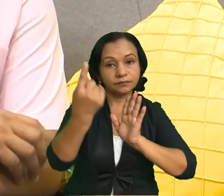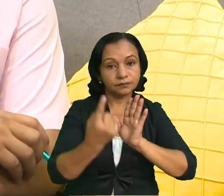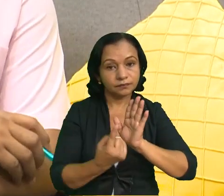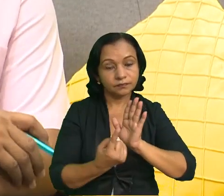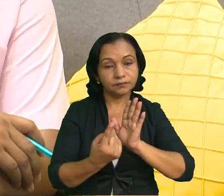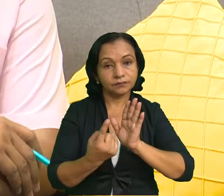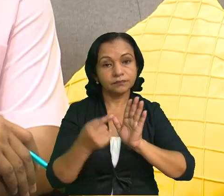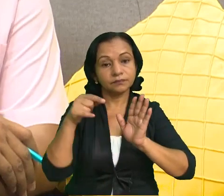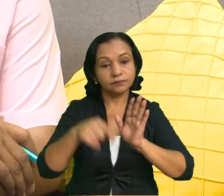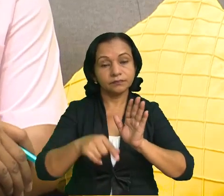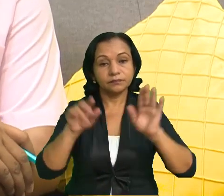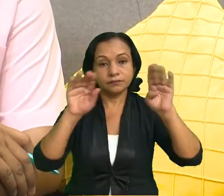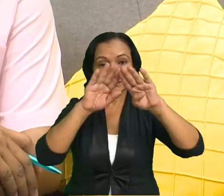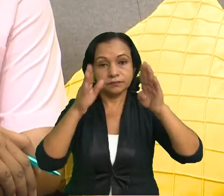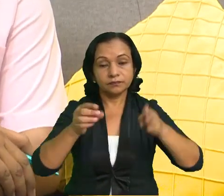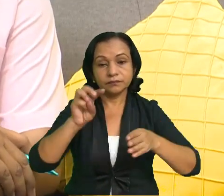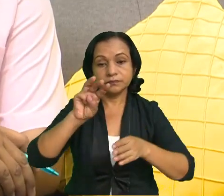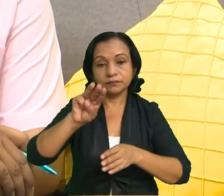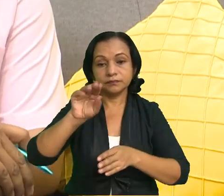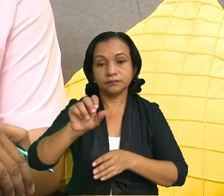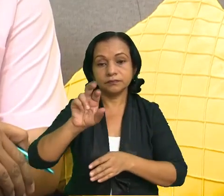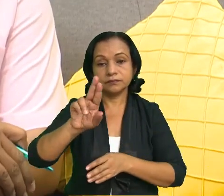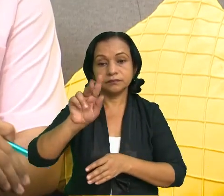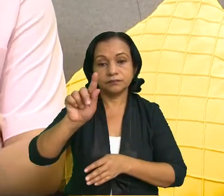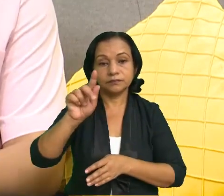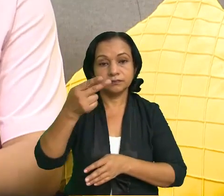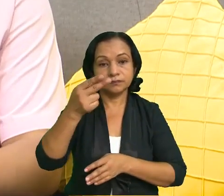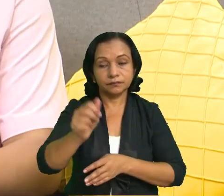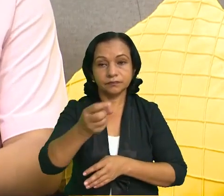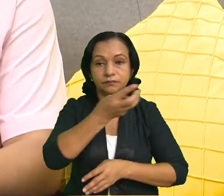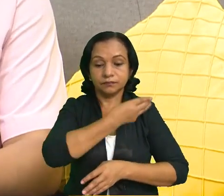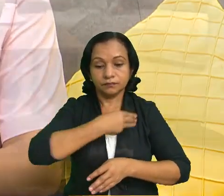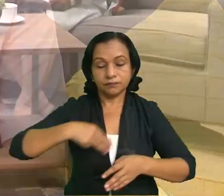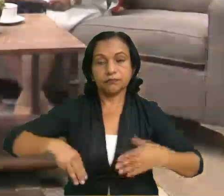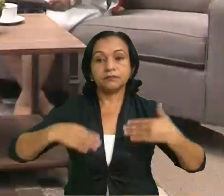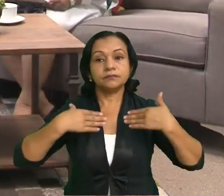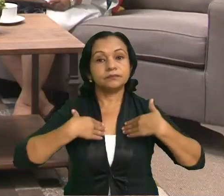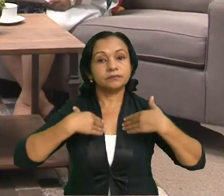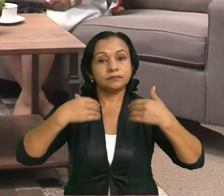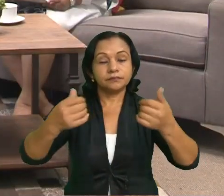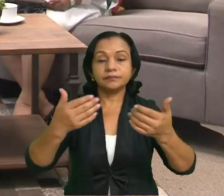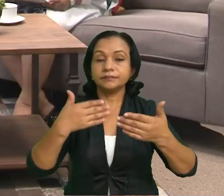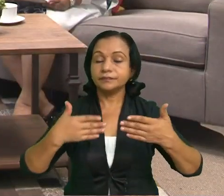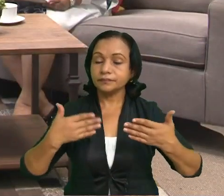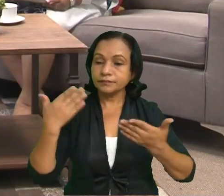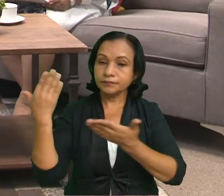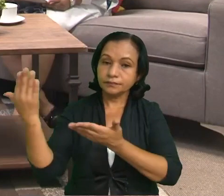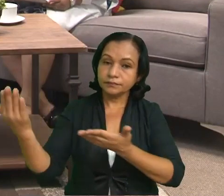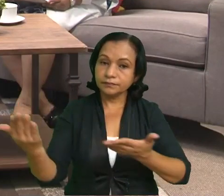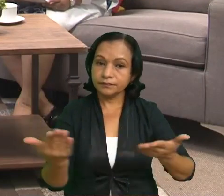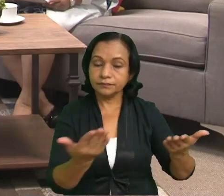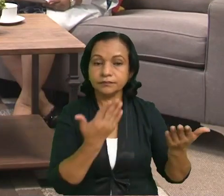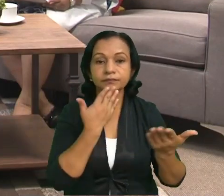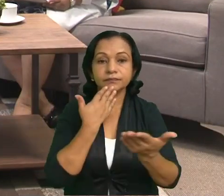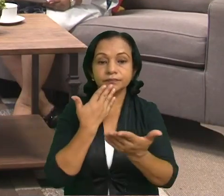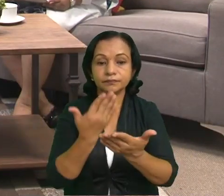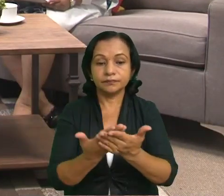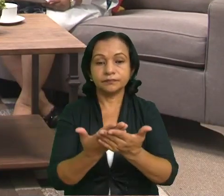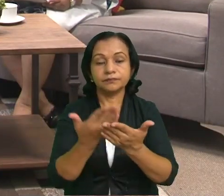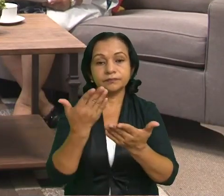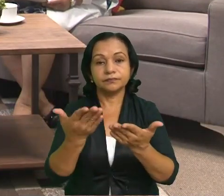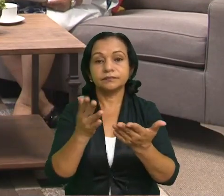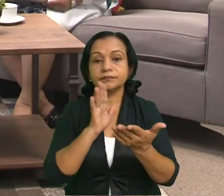ya la compañera martha reyes ministra de salud una grata compañía compañera bienvenida muchísimas gracias siempre por estar con nosotros